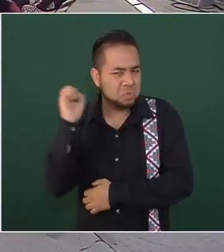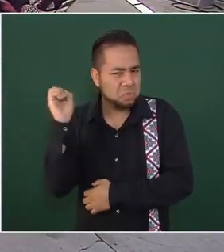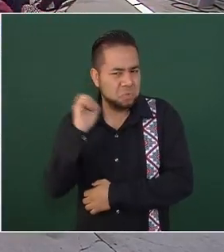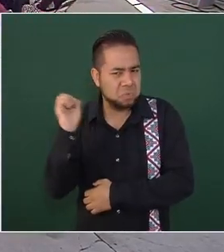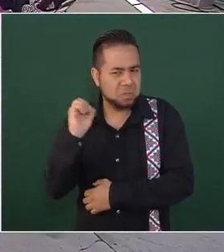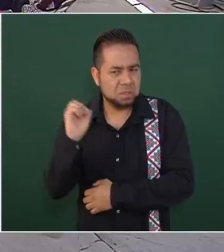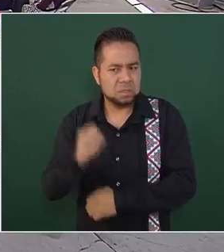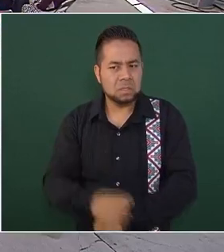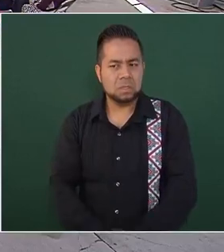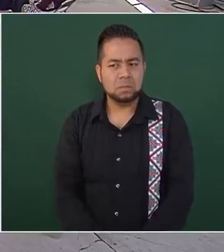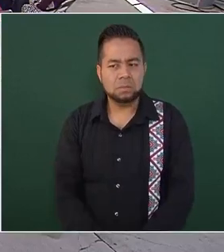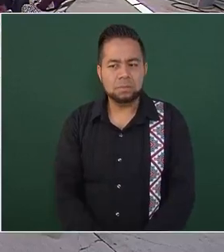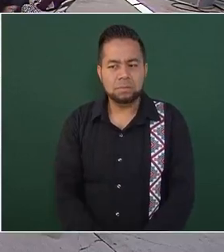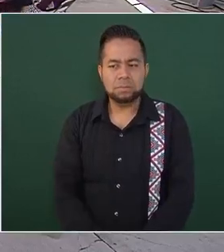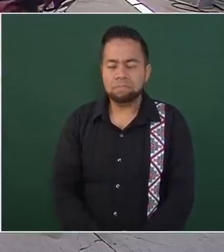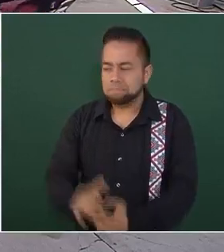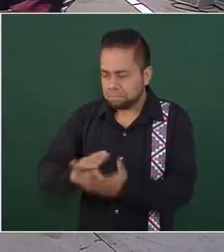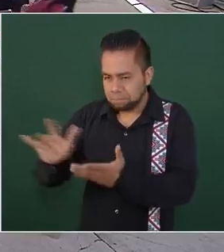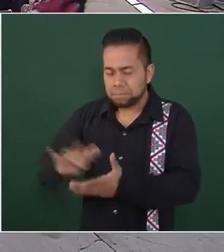gracias